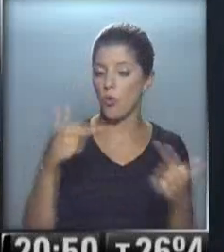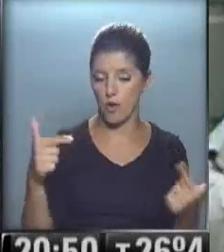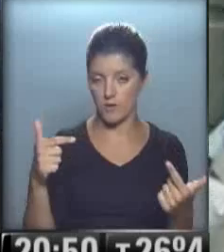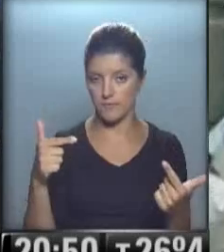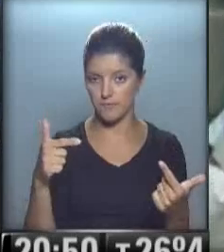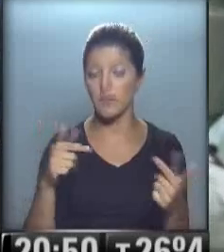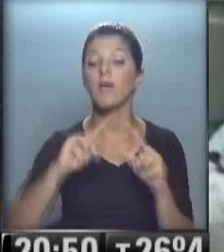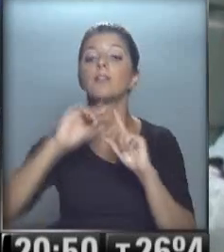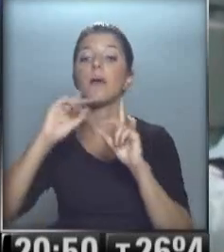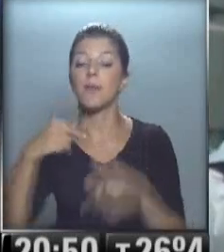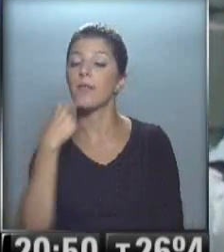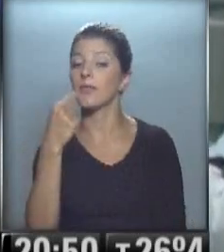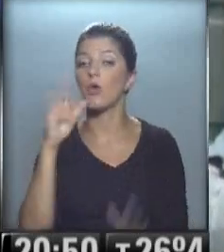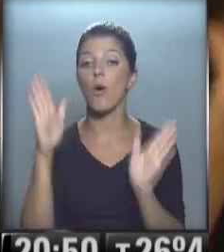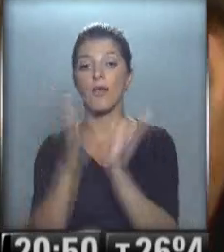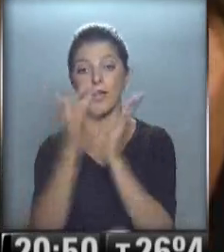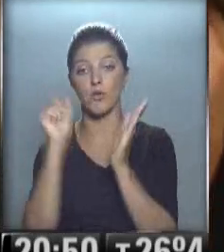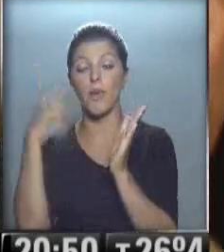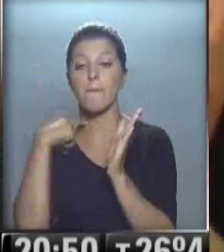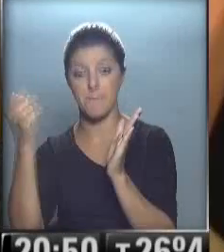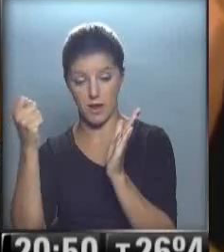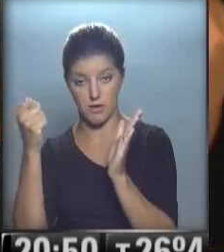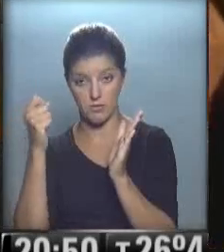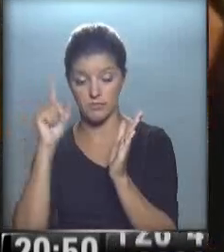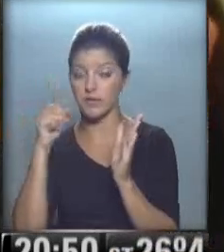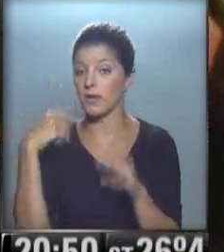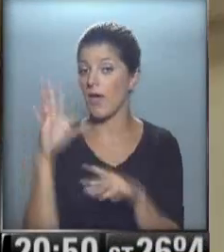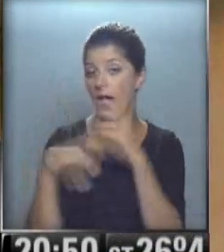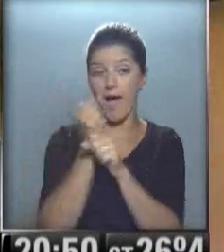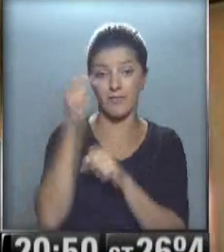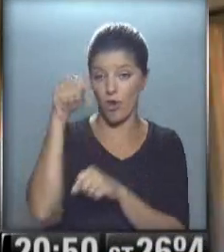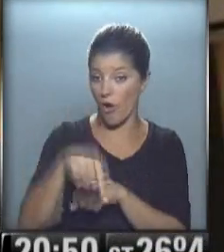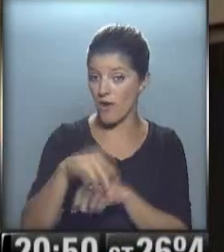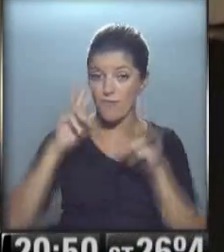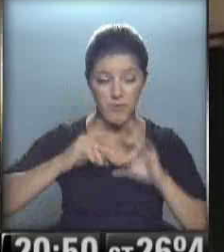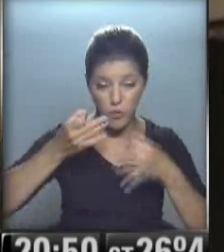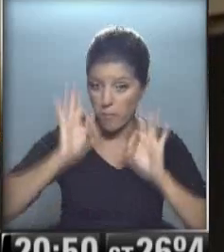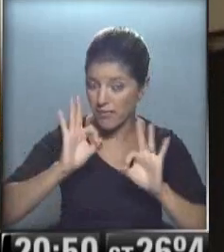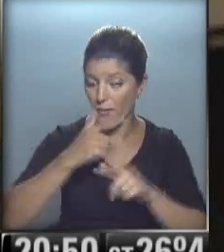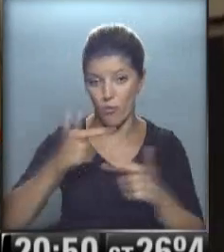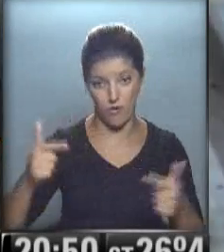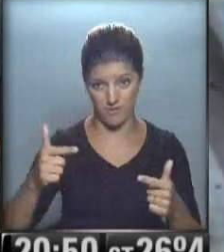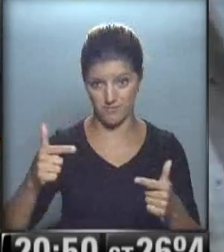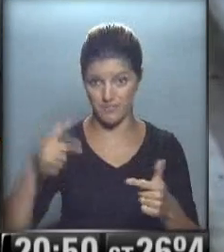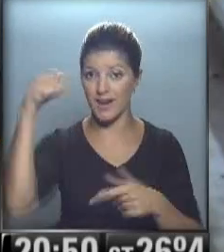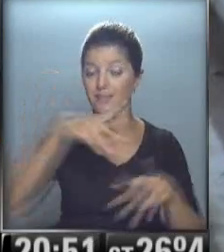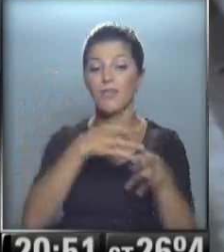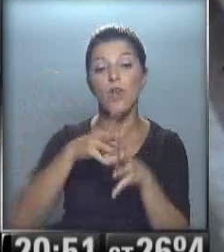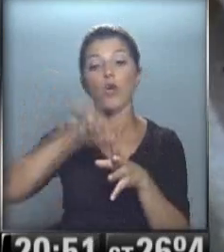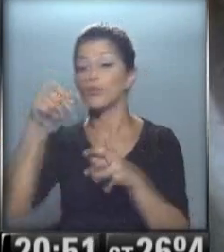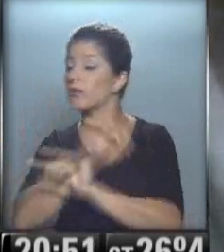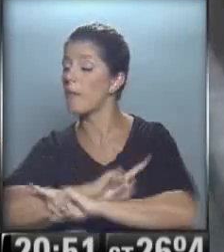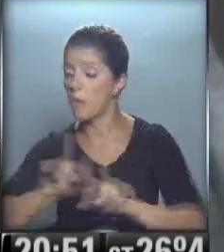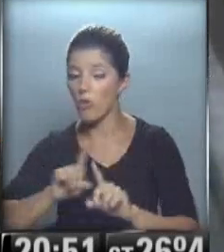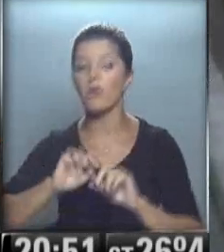en declaraciones al diario El País de España que no se sabe todo ni en este ni en otros atentados, así como en la muerte